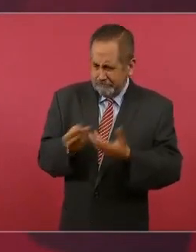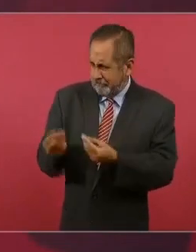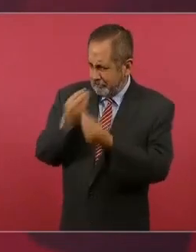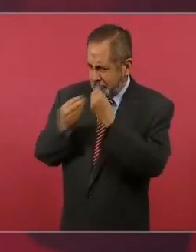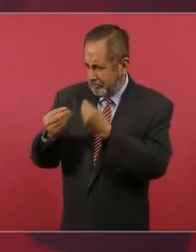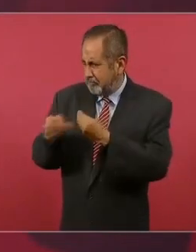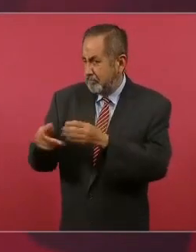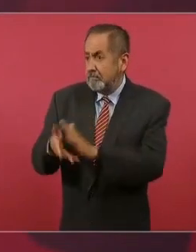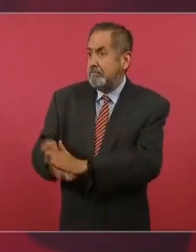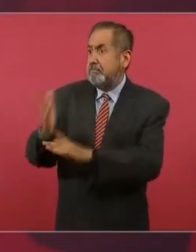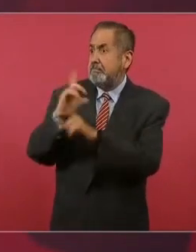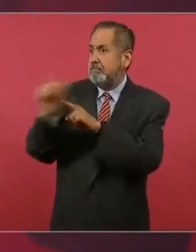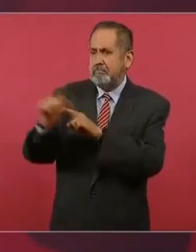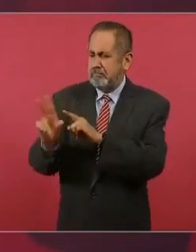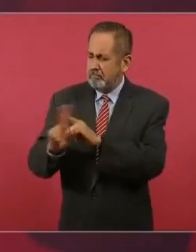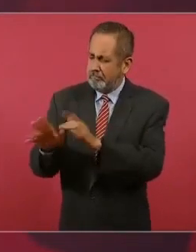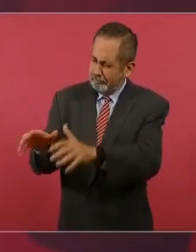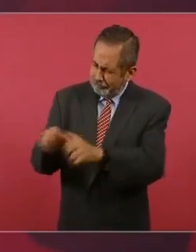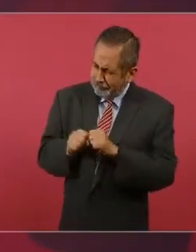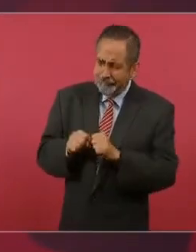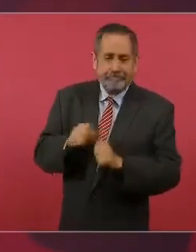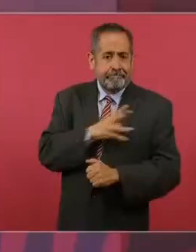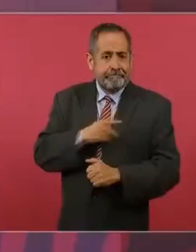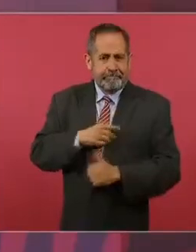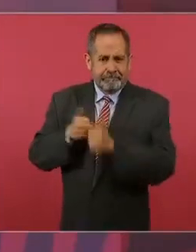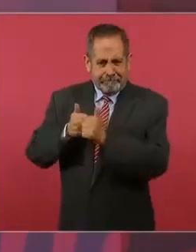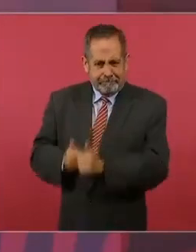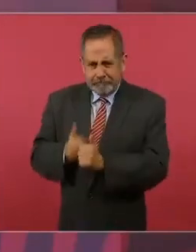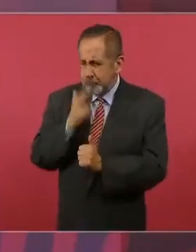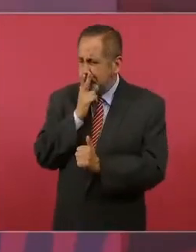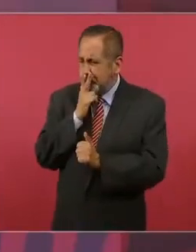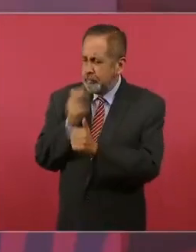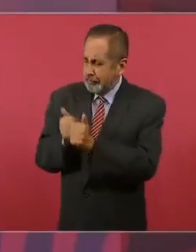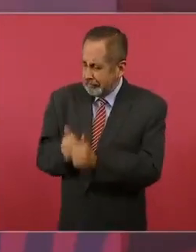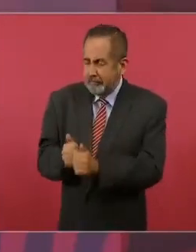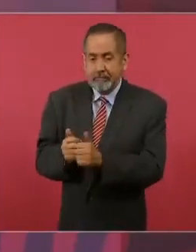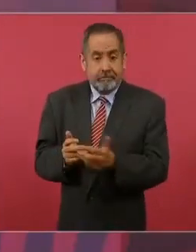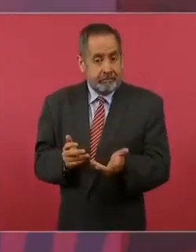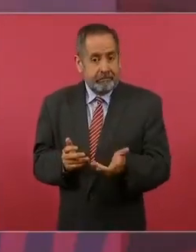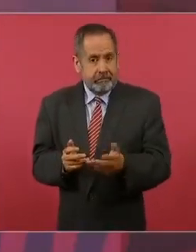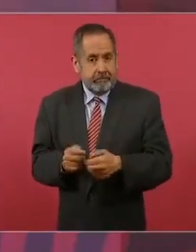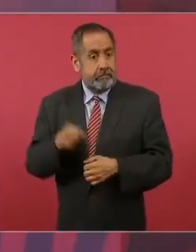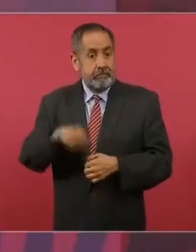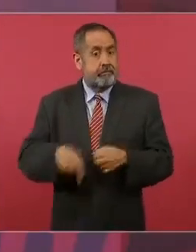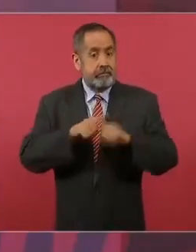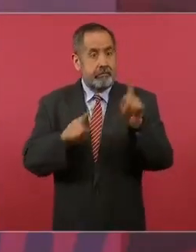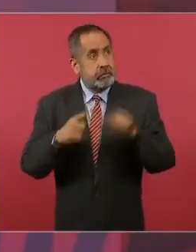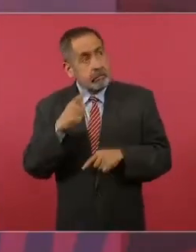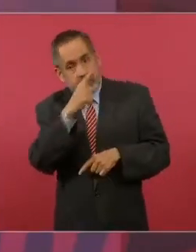pero no te vayas. No es así de que, si no aportas,